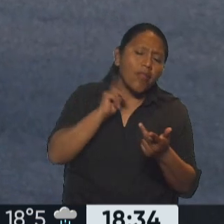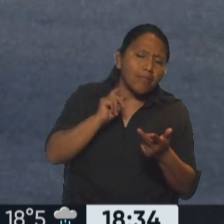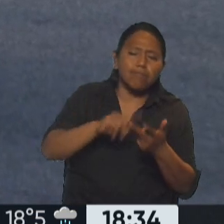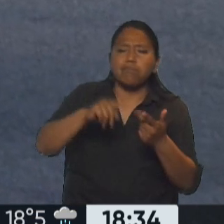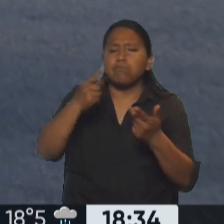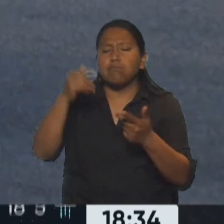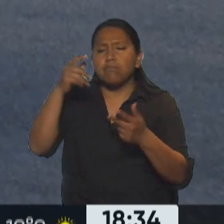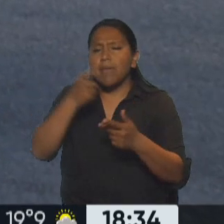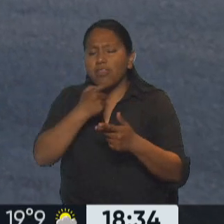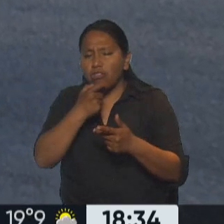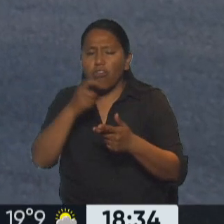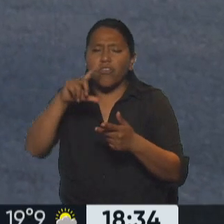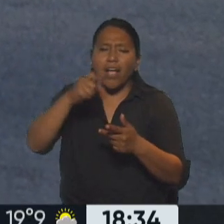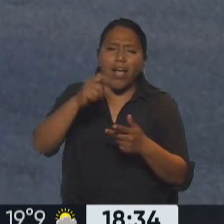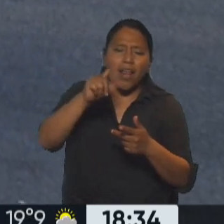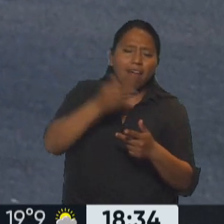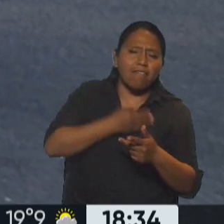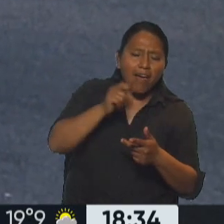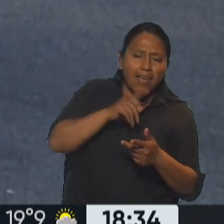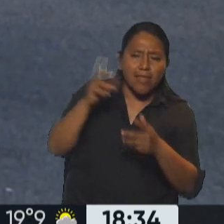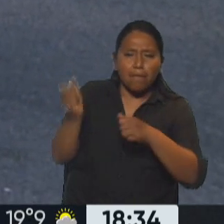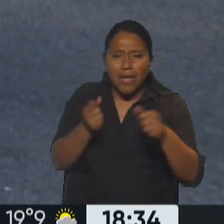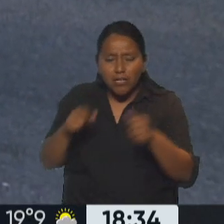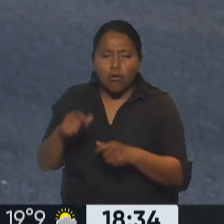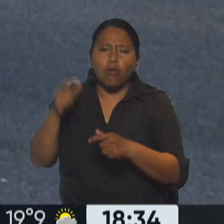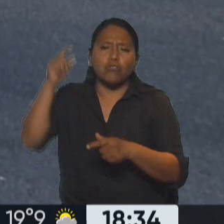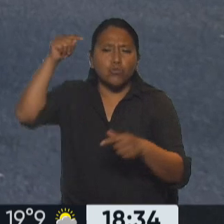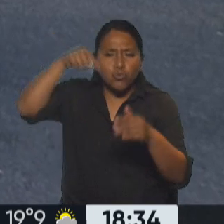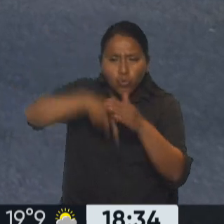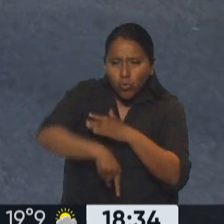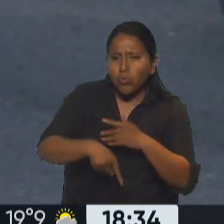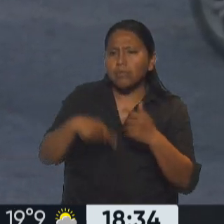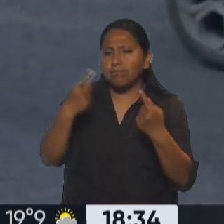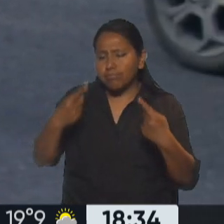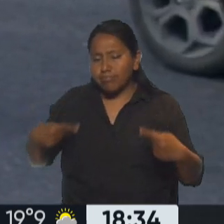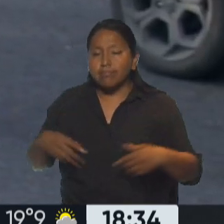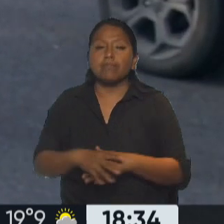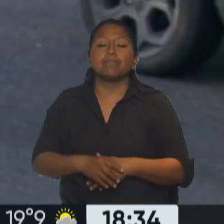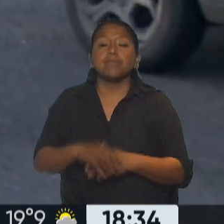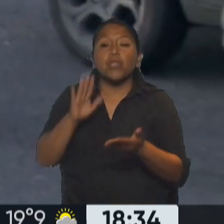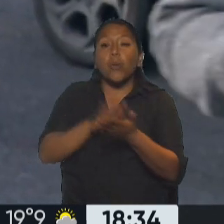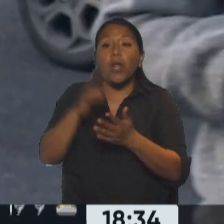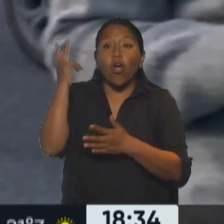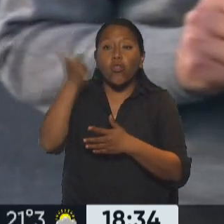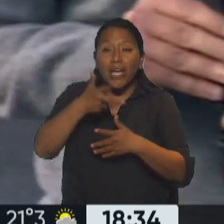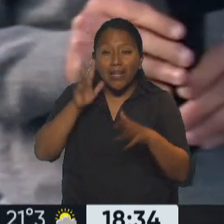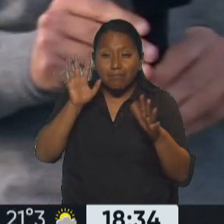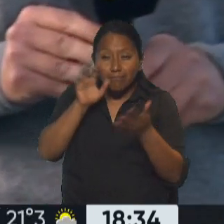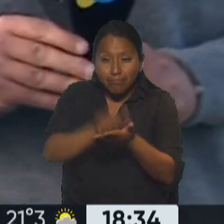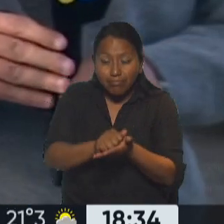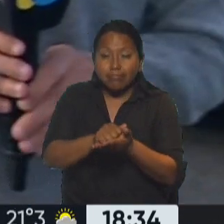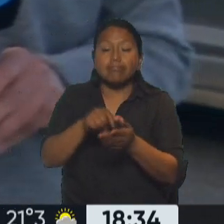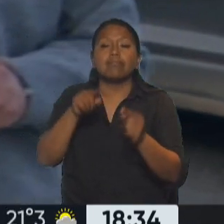Mendoza, Calafate, Bariloche, Ushuaia. Con respecto a las reservas, más